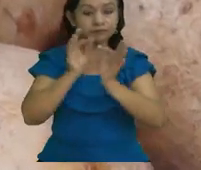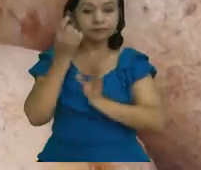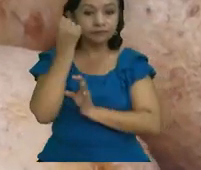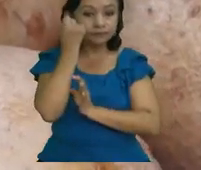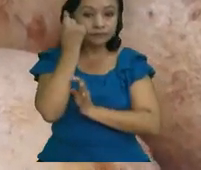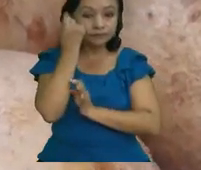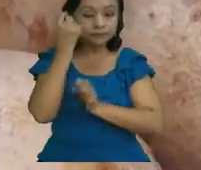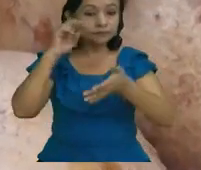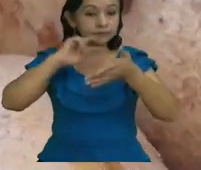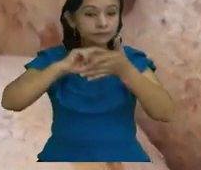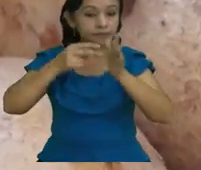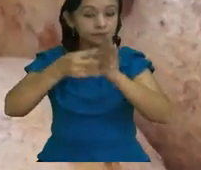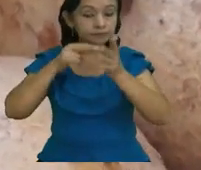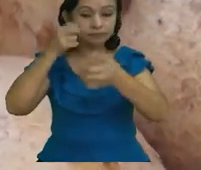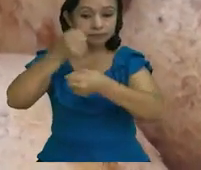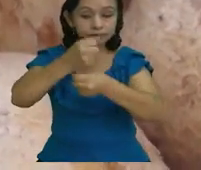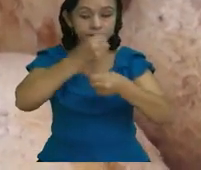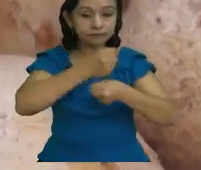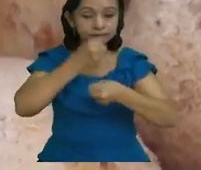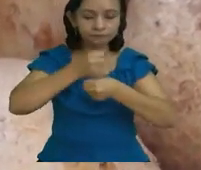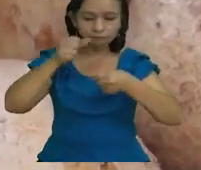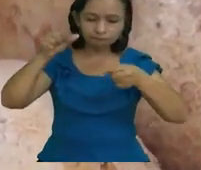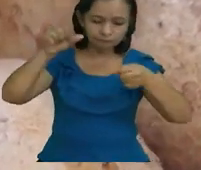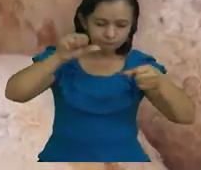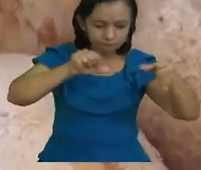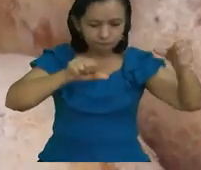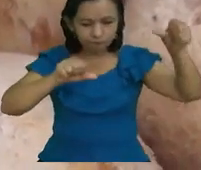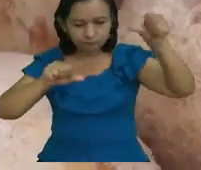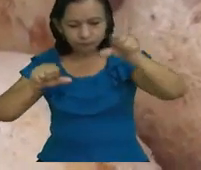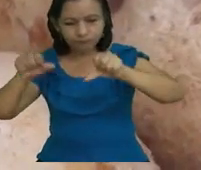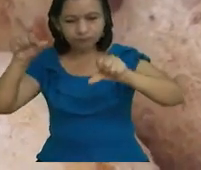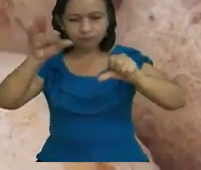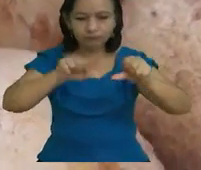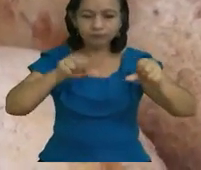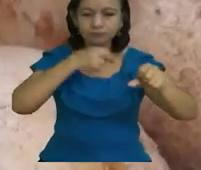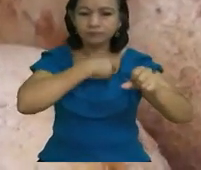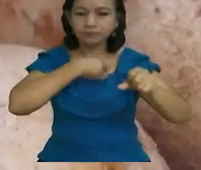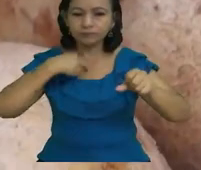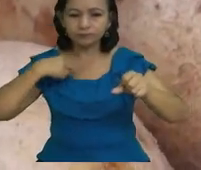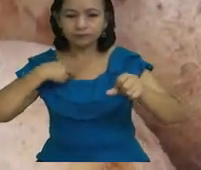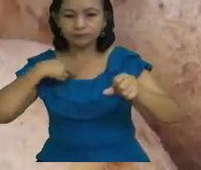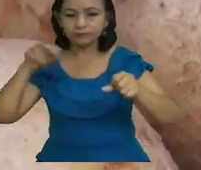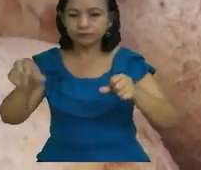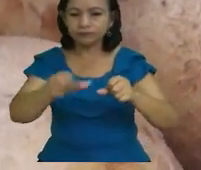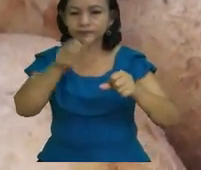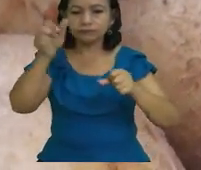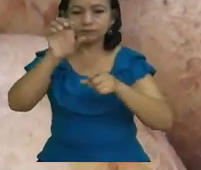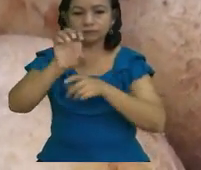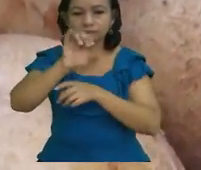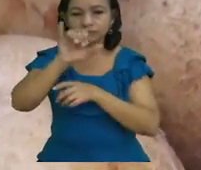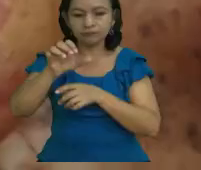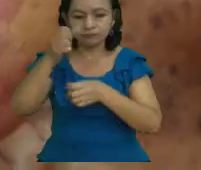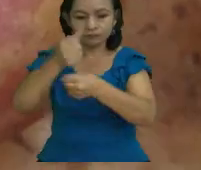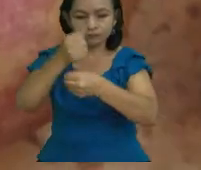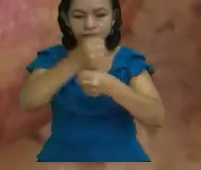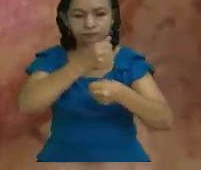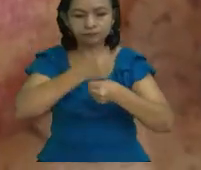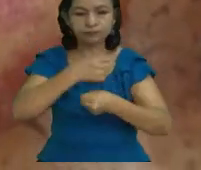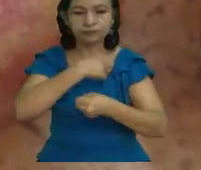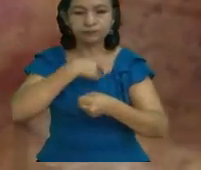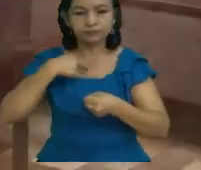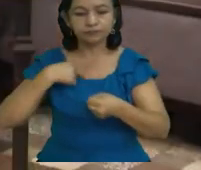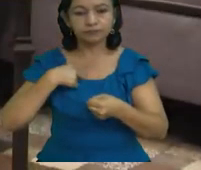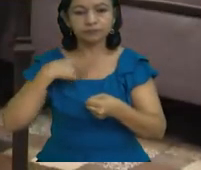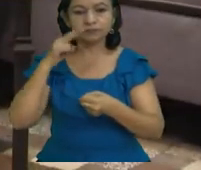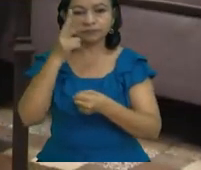lo que significa, compañera, el trabajo desde el laboratorio y después la articulación que se realiza o qué otro eje de trabajo estarán desarrollando en